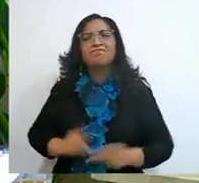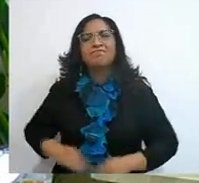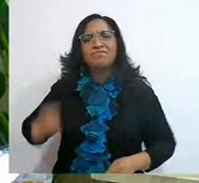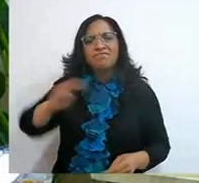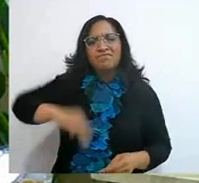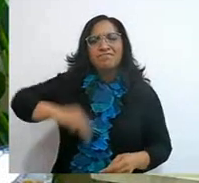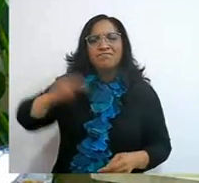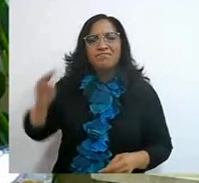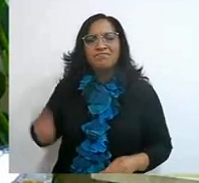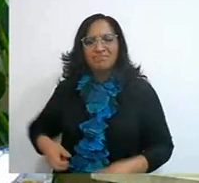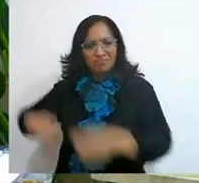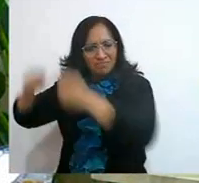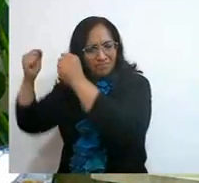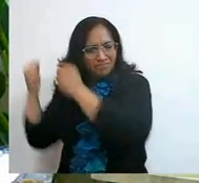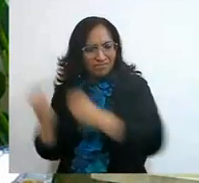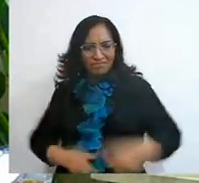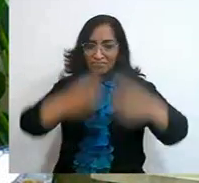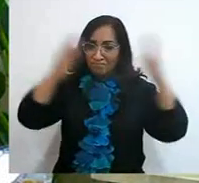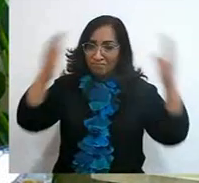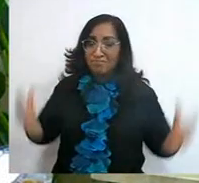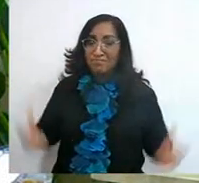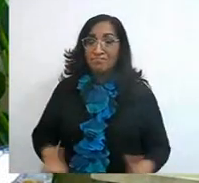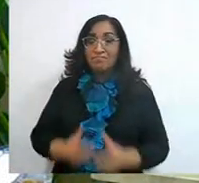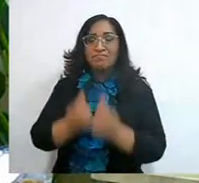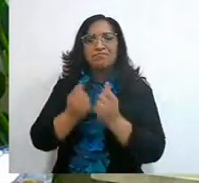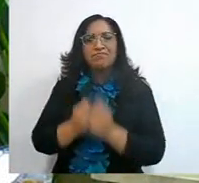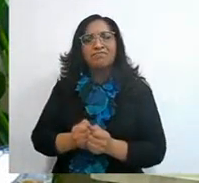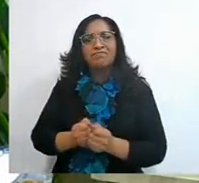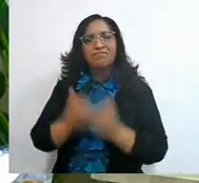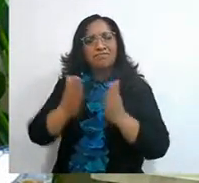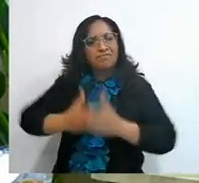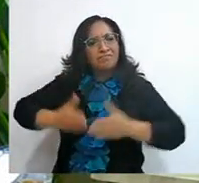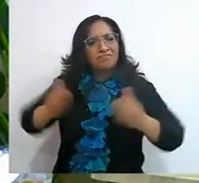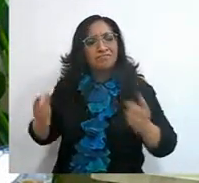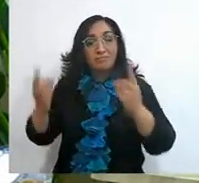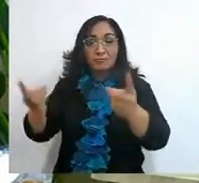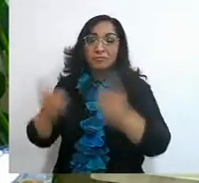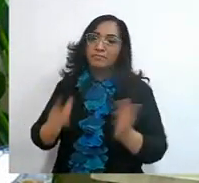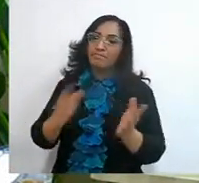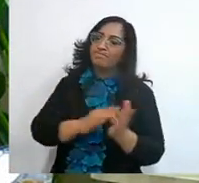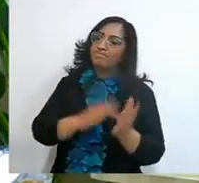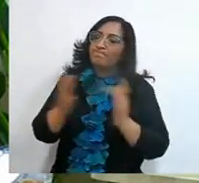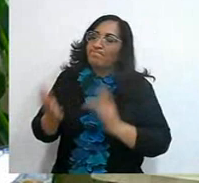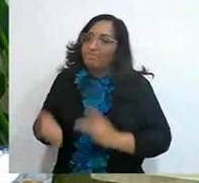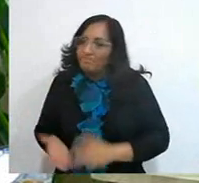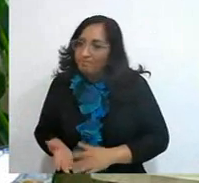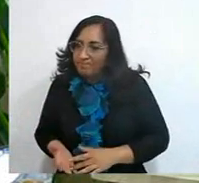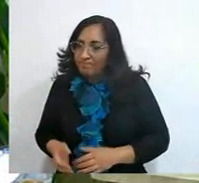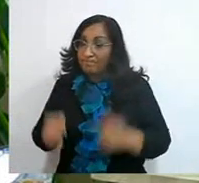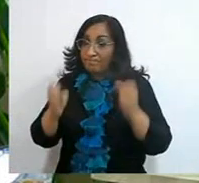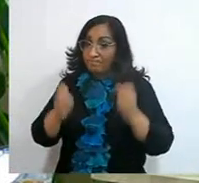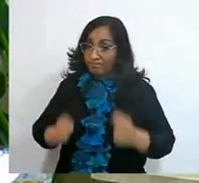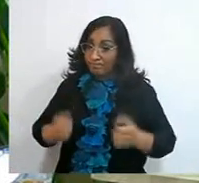la salvación tan grande que Jesucristo te ha dado. Pero estamos aprendiendo.